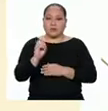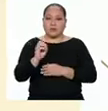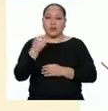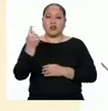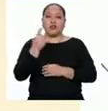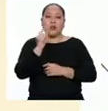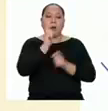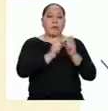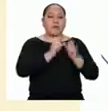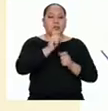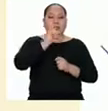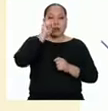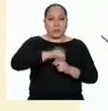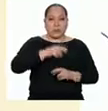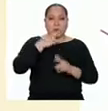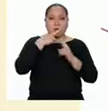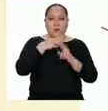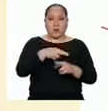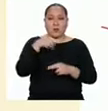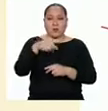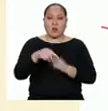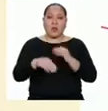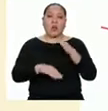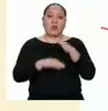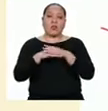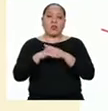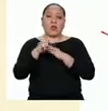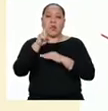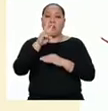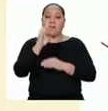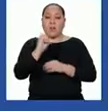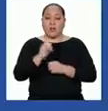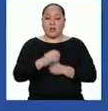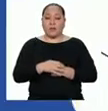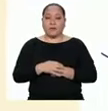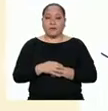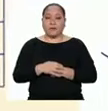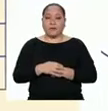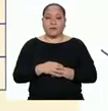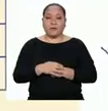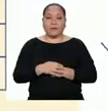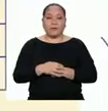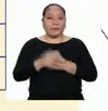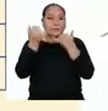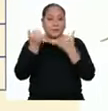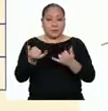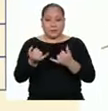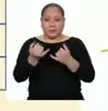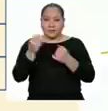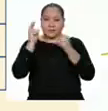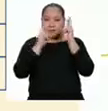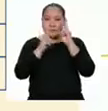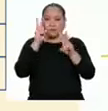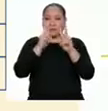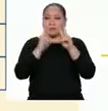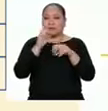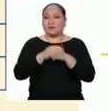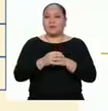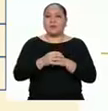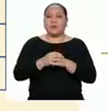que respondieron a esta pregunta. En este caso, fueron 20 personas. Ahora vamos por el cálculo